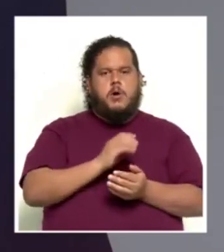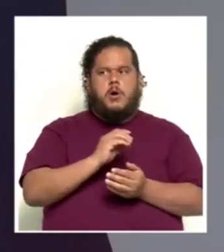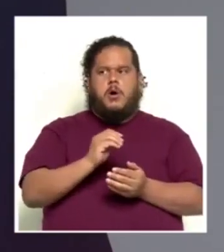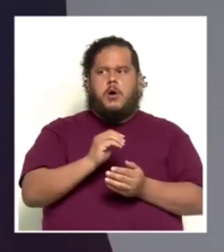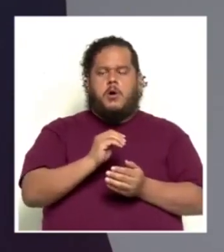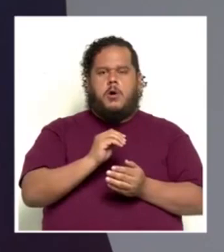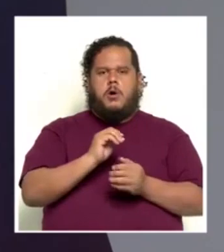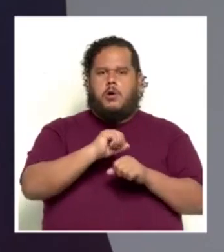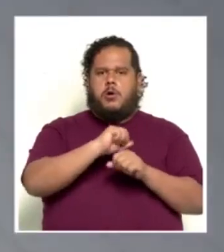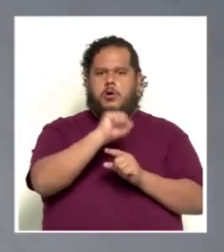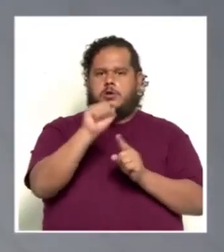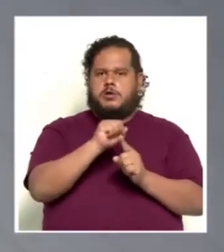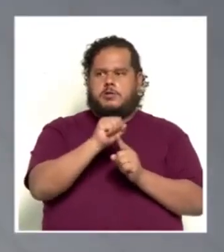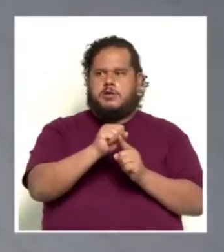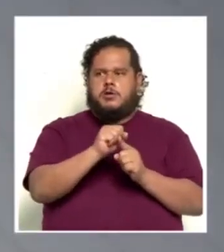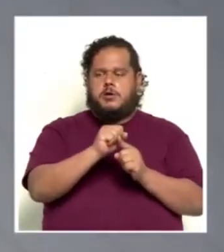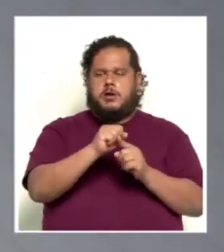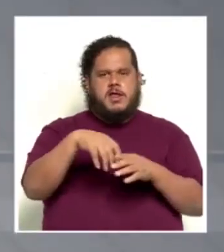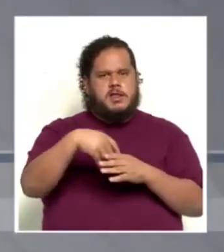factores externos?